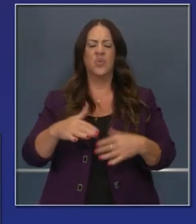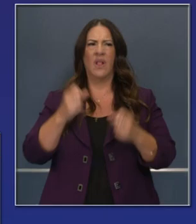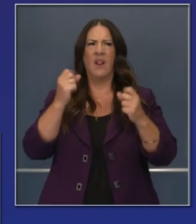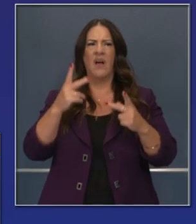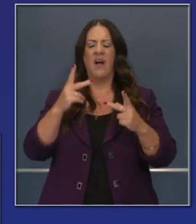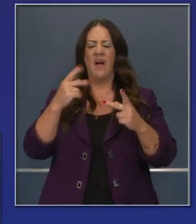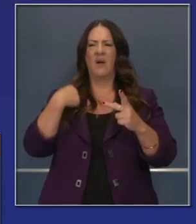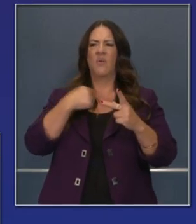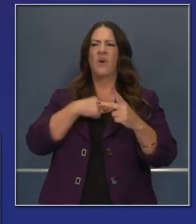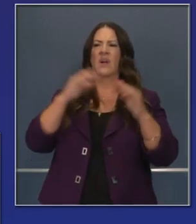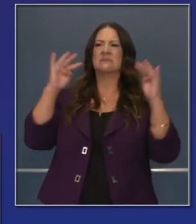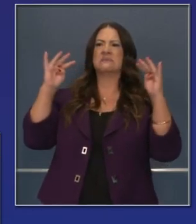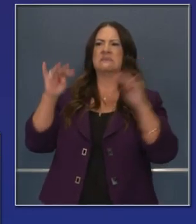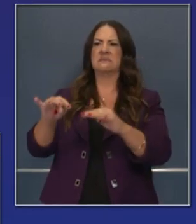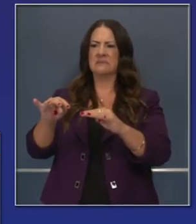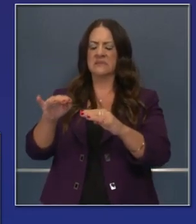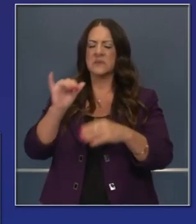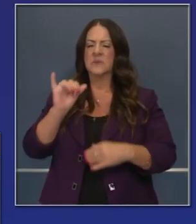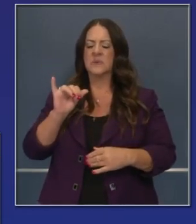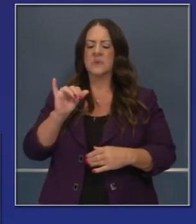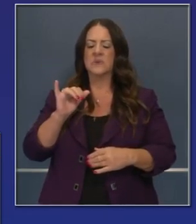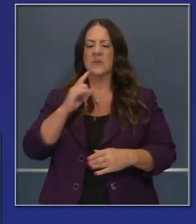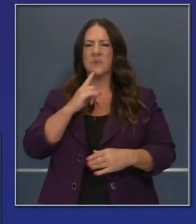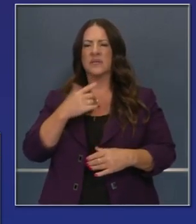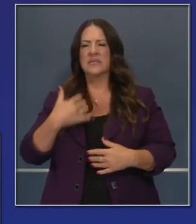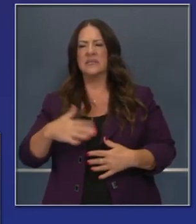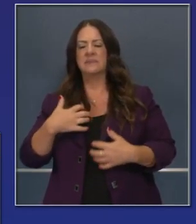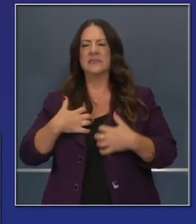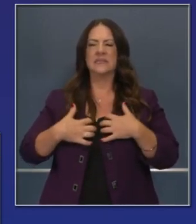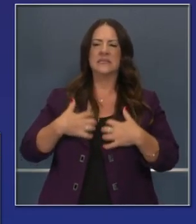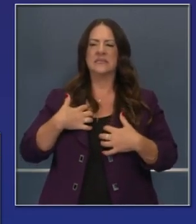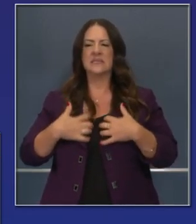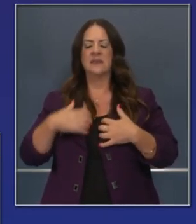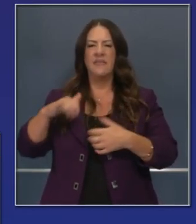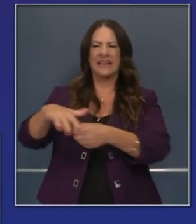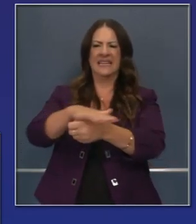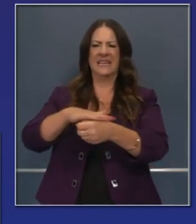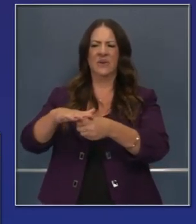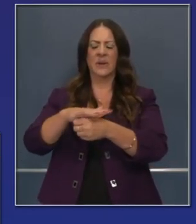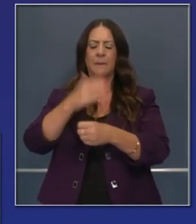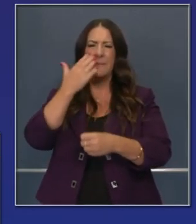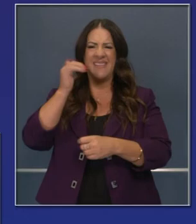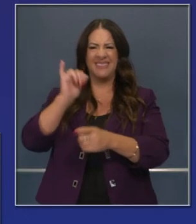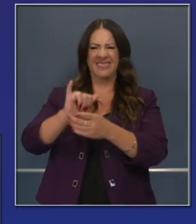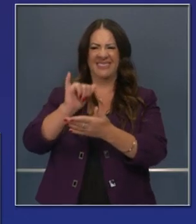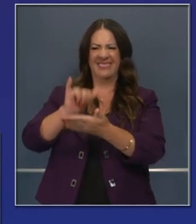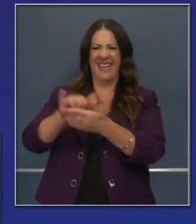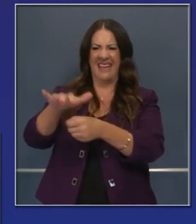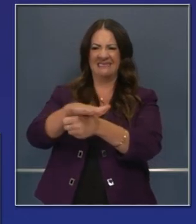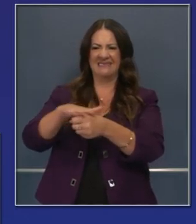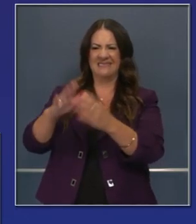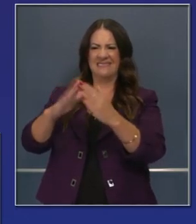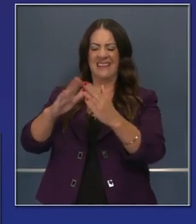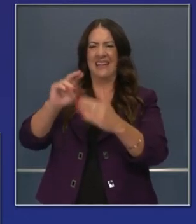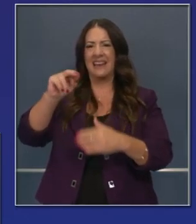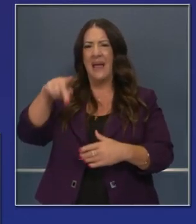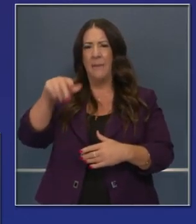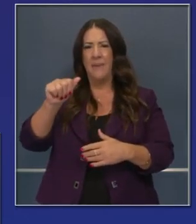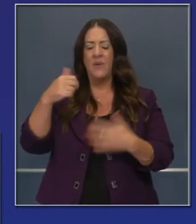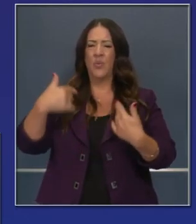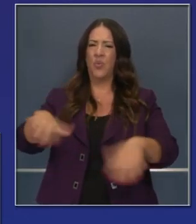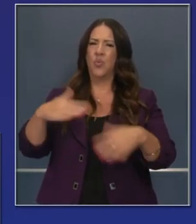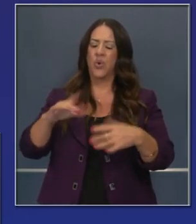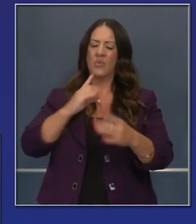estos incendios de maleza seca muy activos, provocando mucha consternación en esa región, que se ha